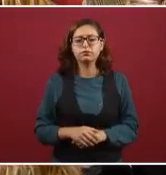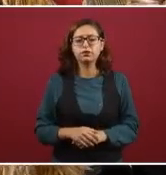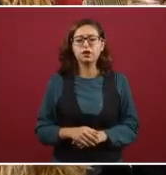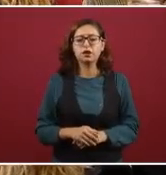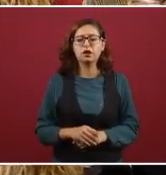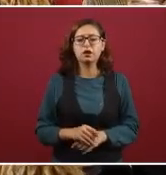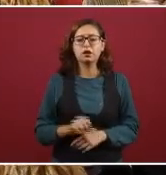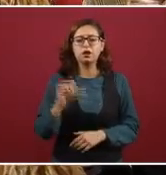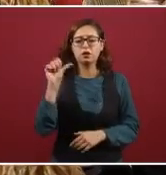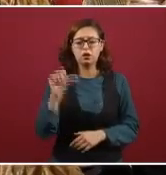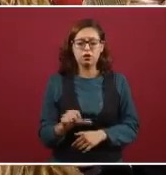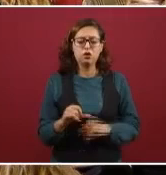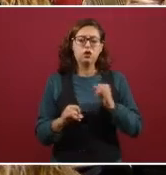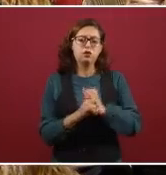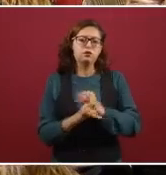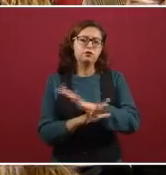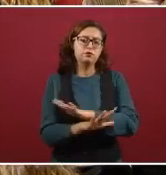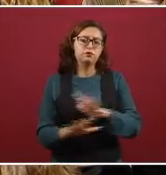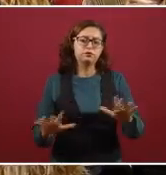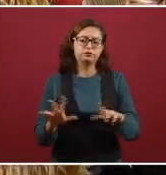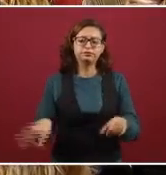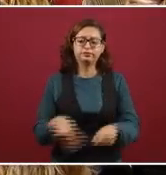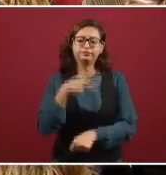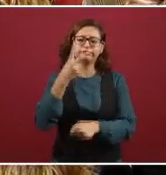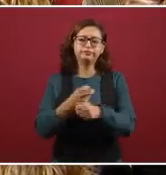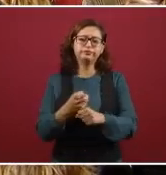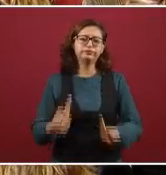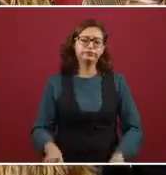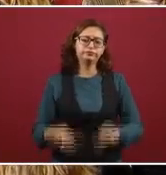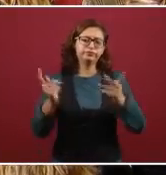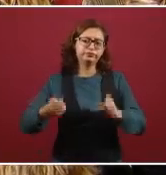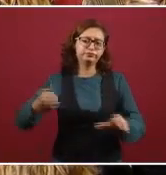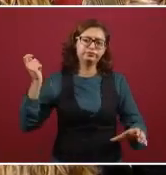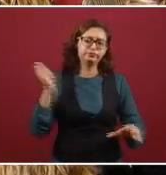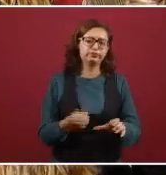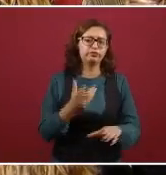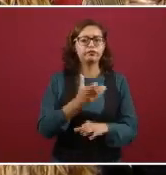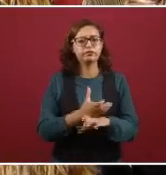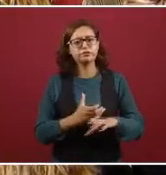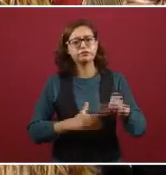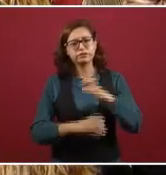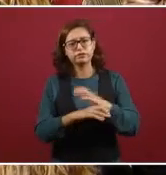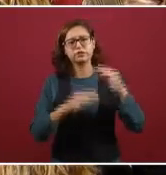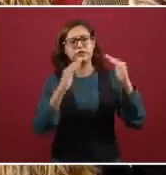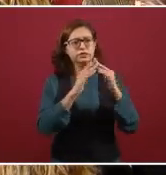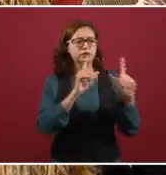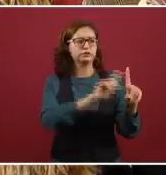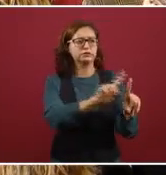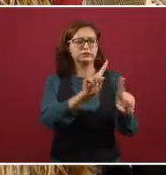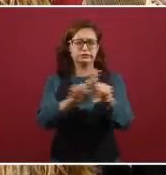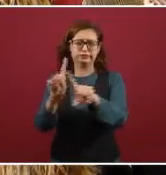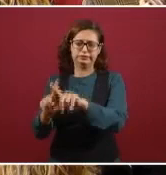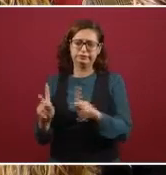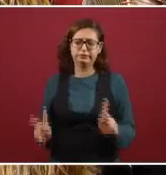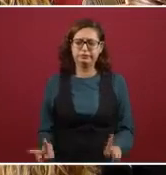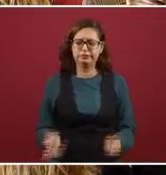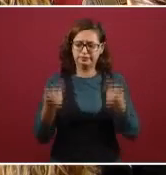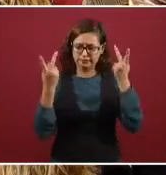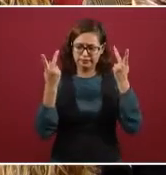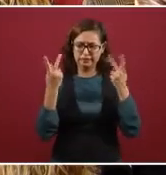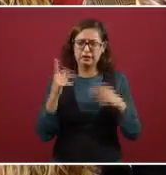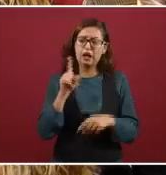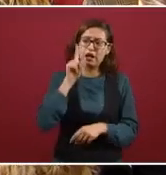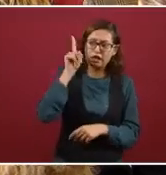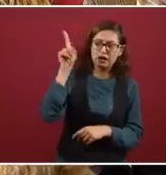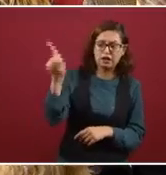a dar a conocer la segunda subasta martillo de bienes inmuebles en el Complejo Cultural Los Pinos como instituto para devolverle al pueblo